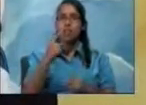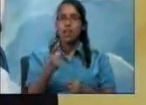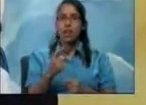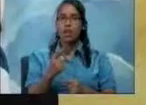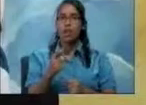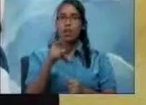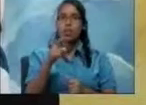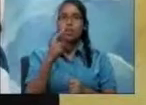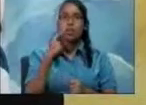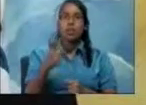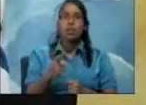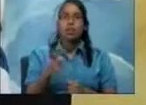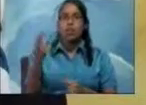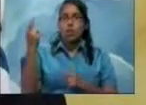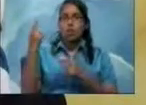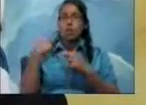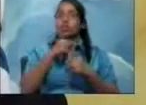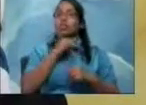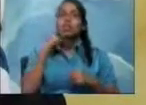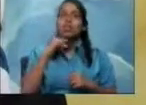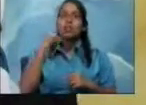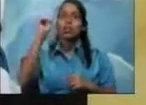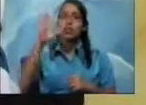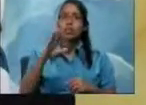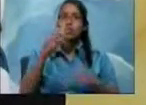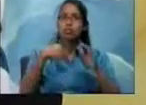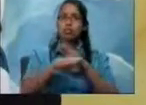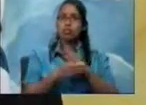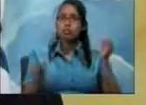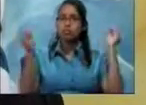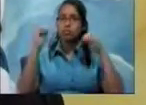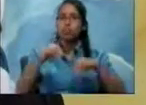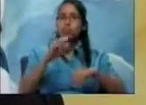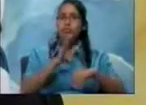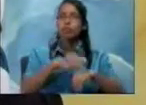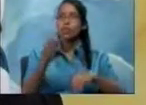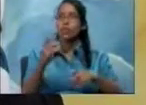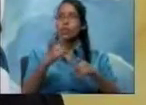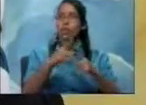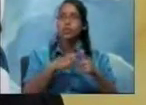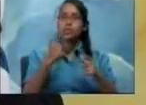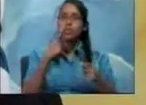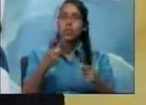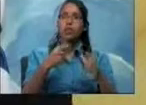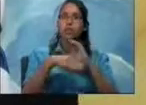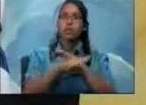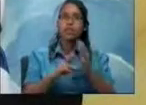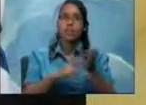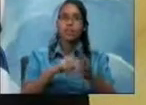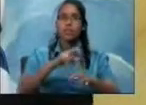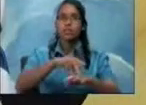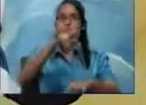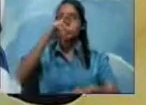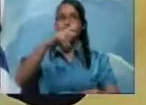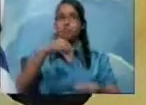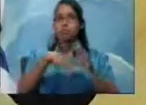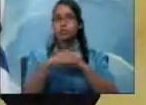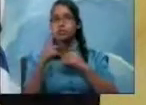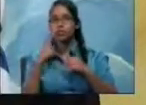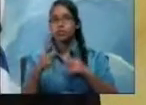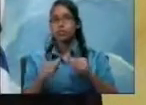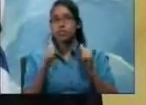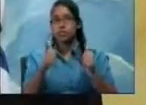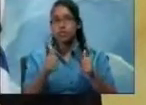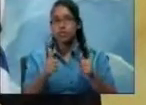ellos dijeron los sacerdotes Vamos a ponerle una Guardia allí porque entonces él dijo que iba a resucitar y vamos a decir más bien que se